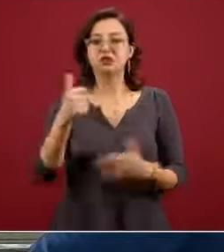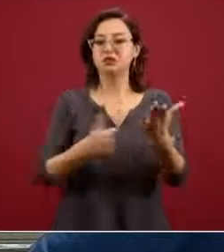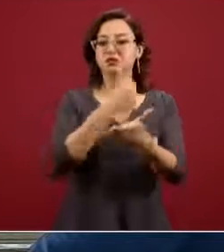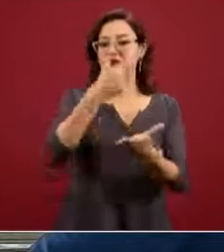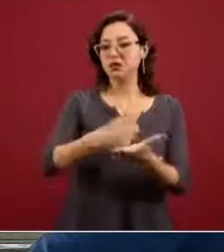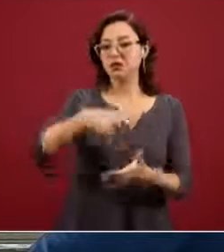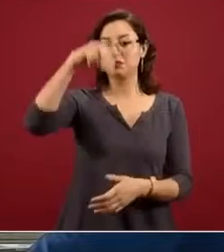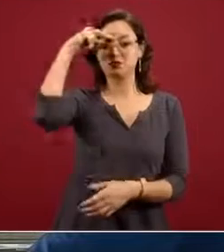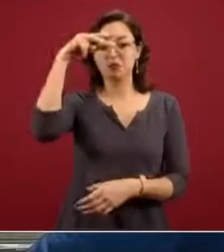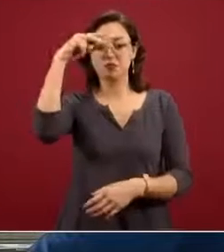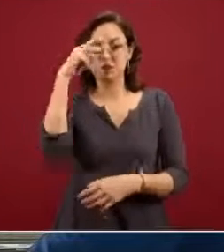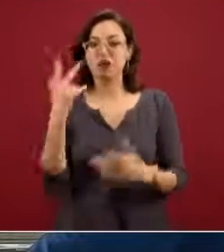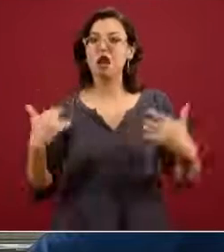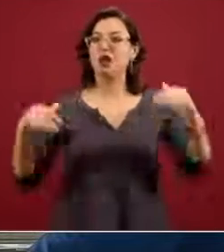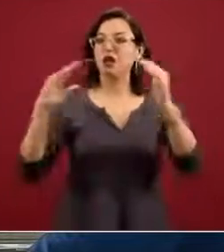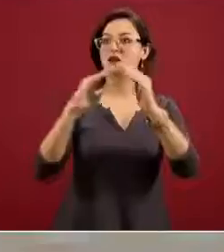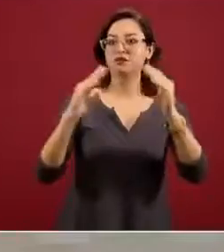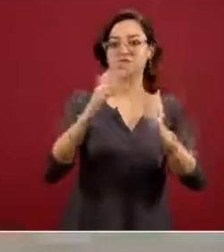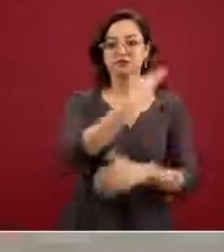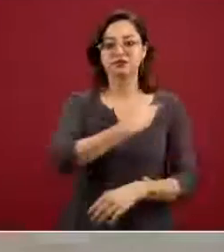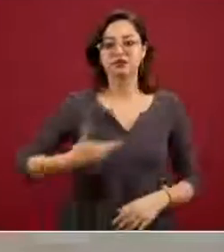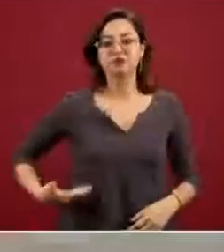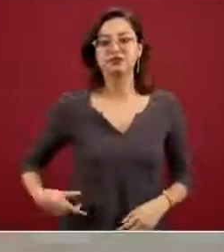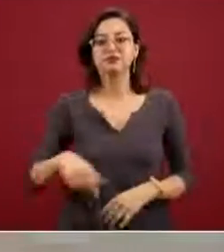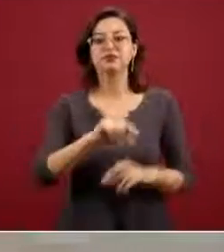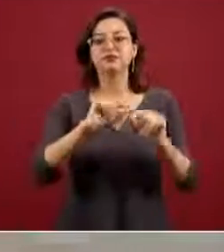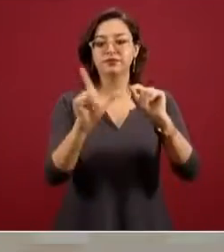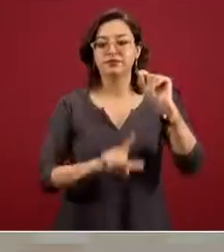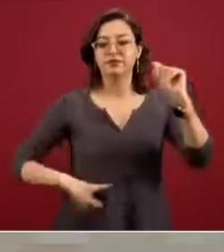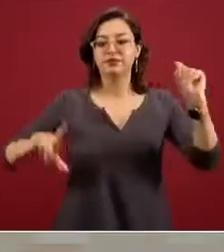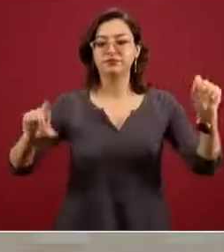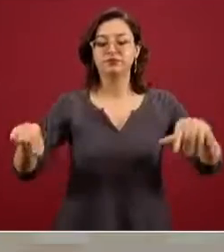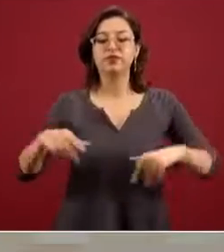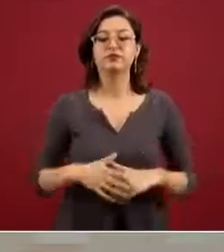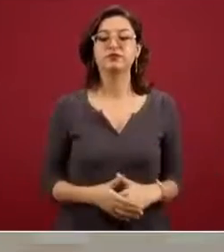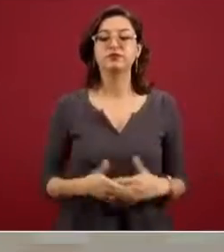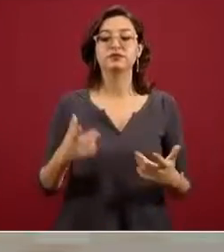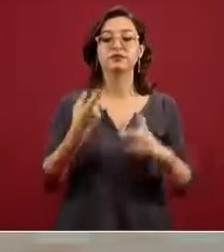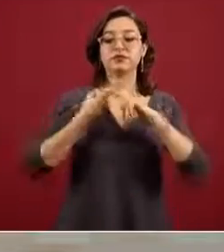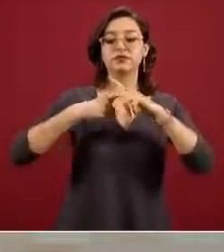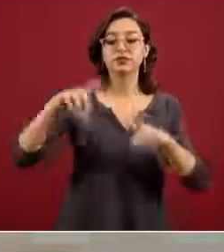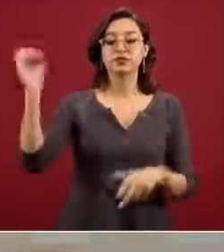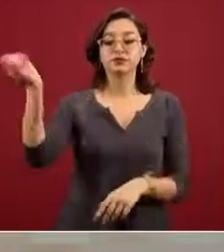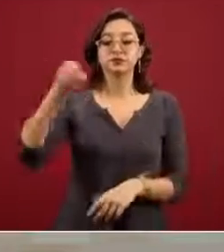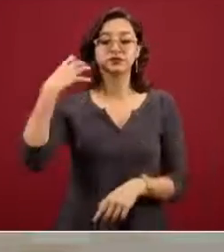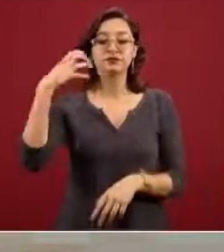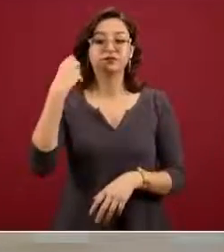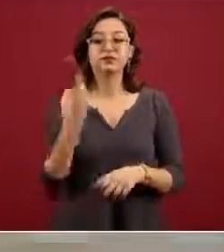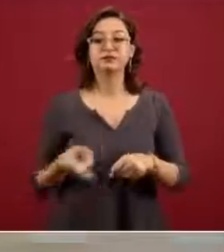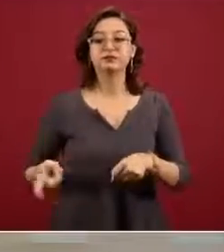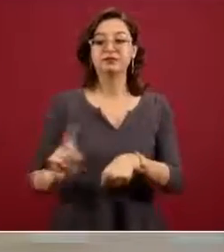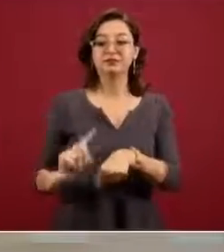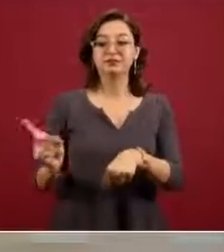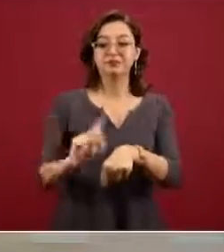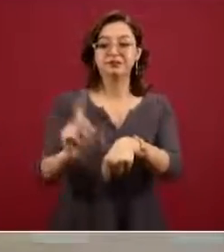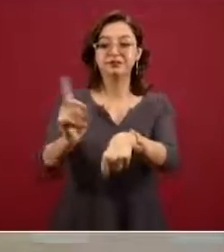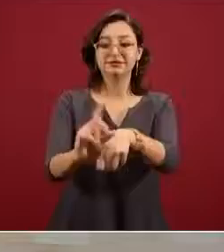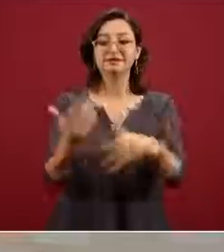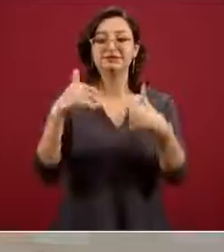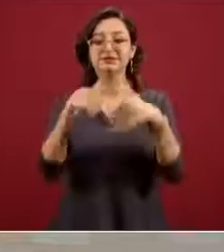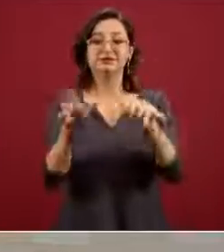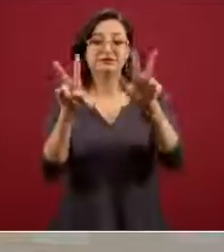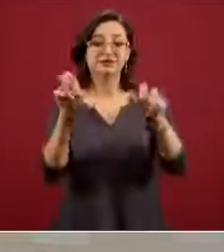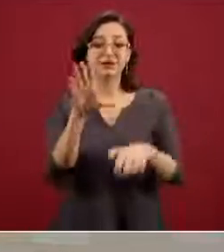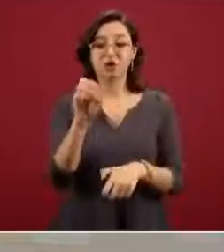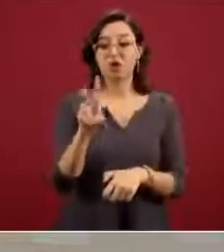Ciudad de México, en el Palacio Nacional de México, y vamos a iniciar la conferencia diaria sobre la situación de la